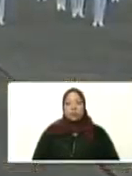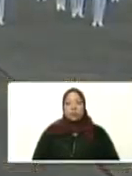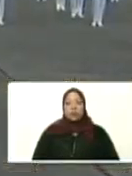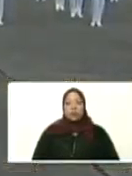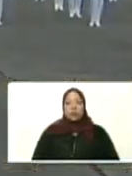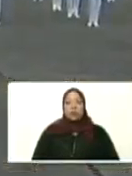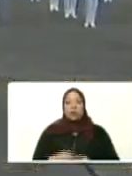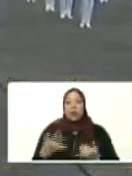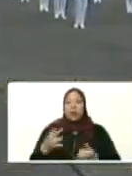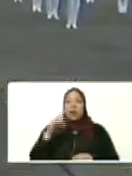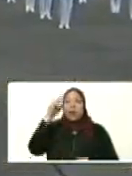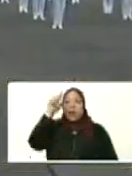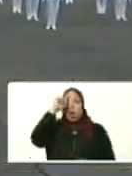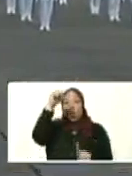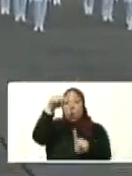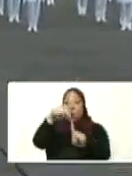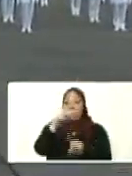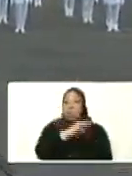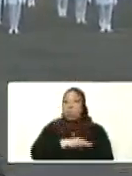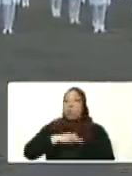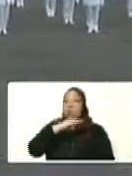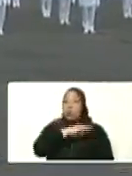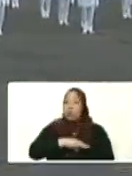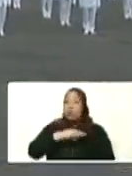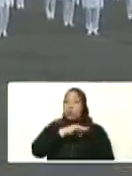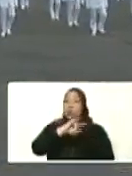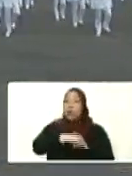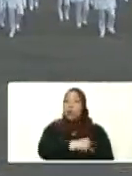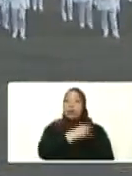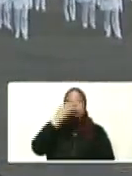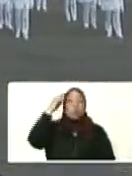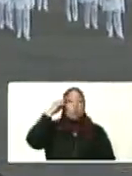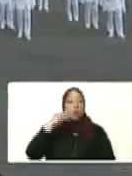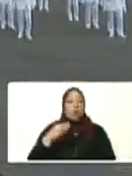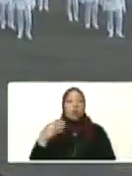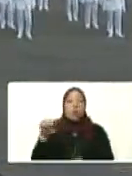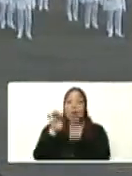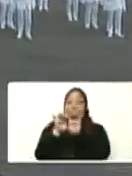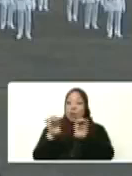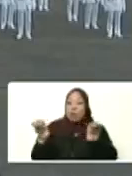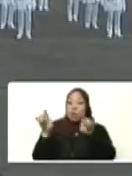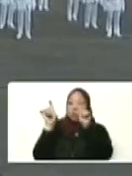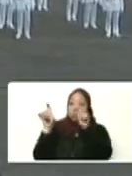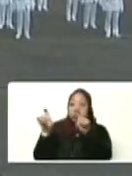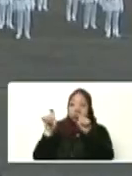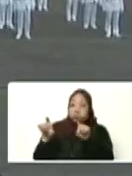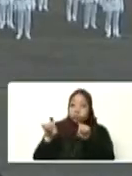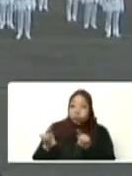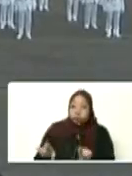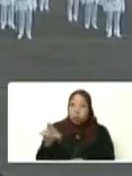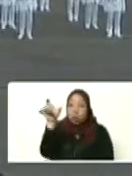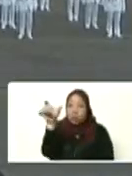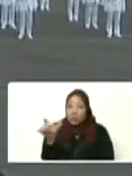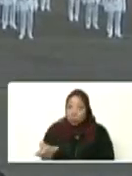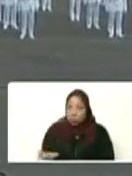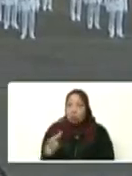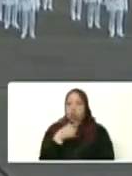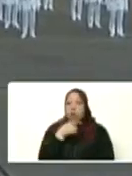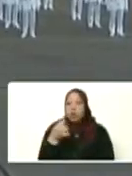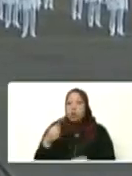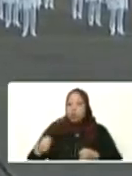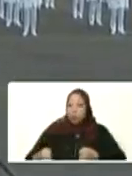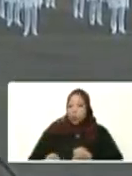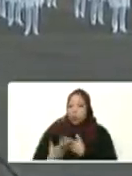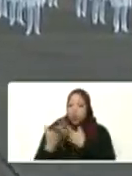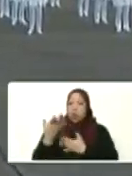La misión de la Universidad Militar Bolivariana de Venezuela es educar integralmente con valores éticos, morales,